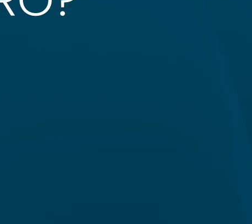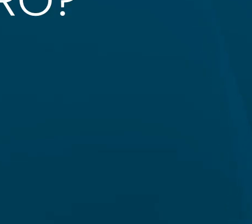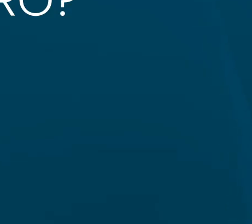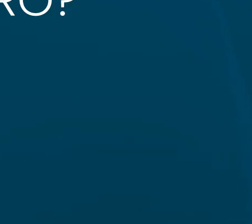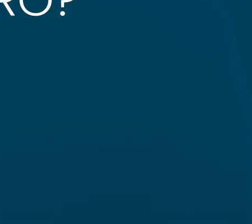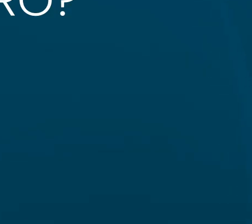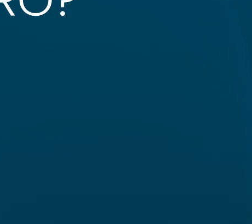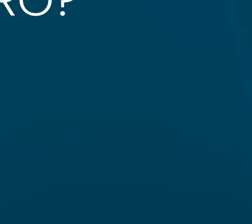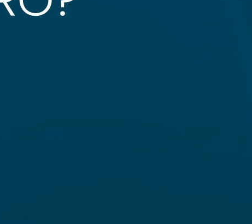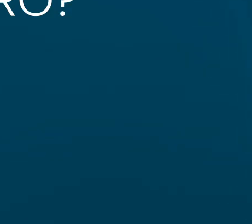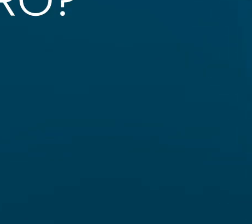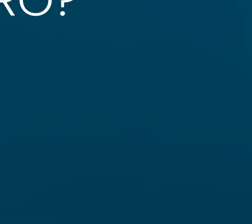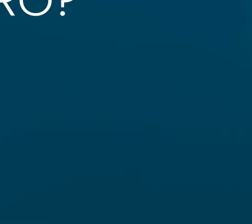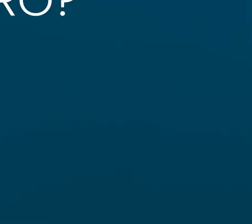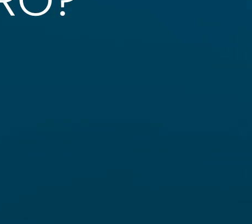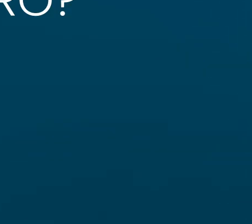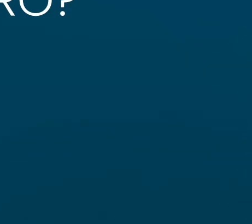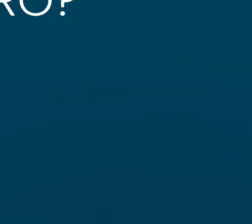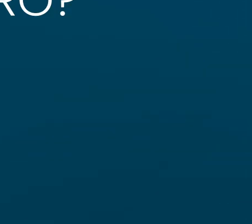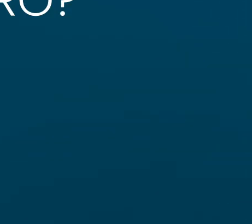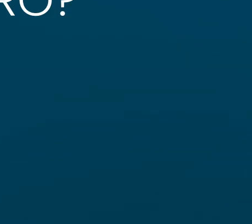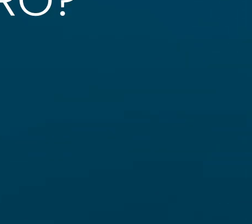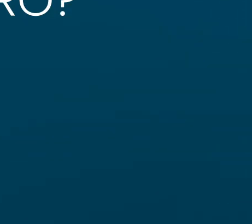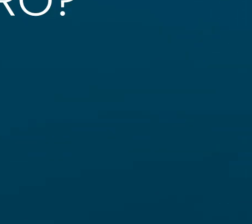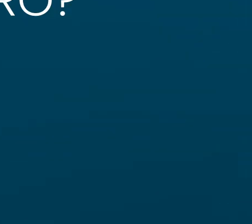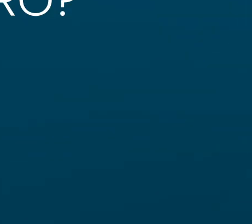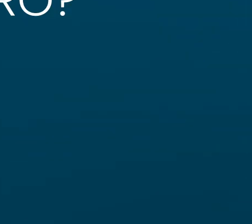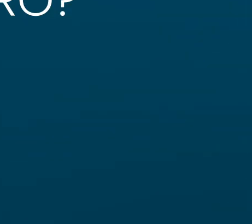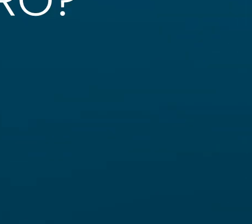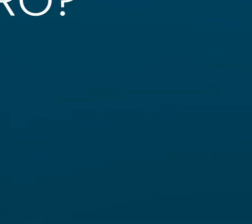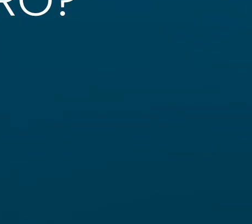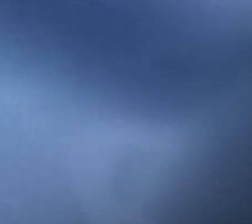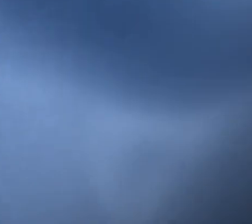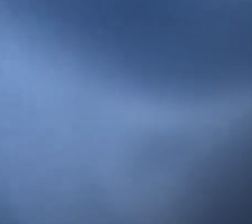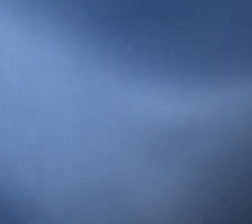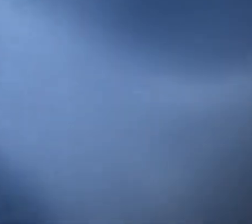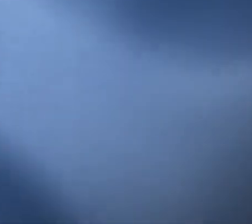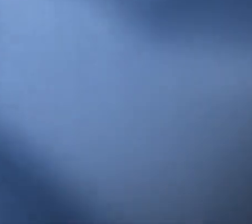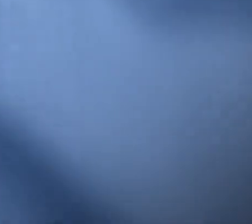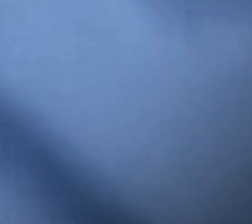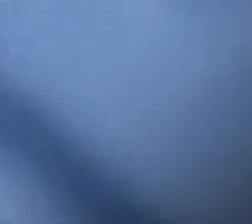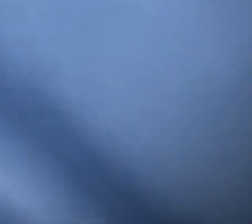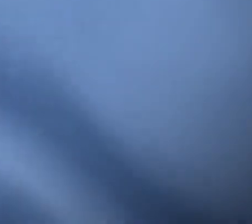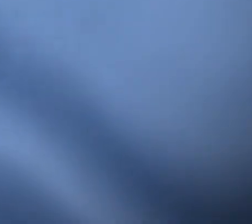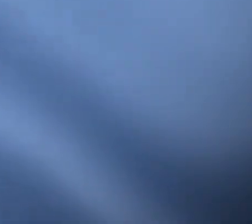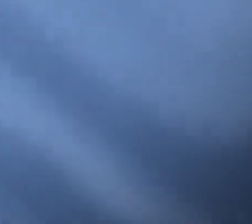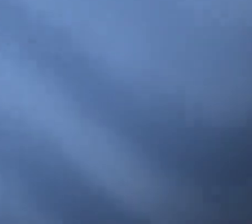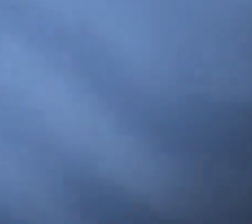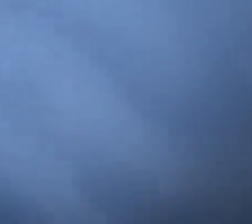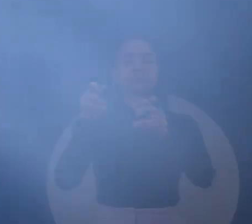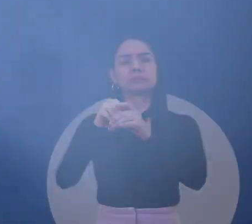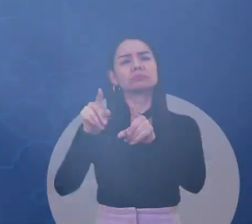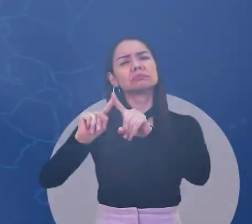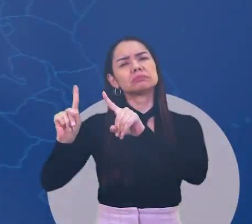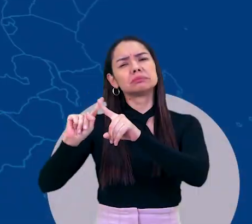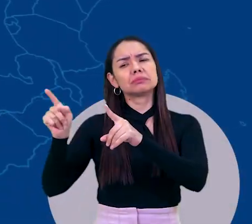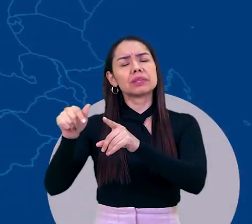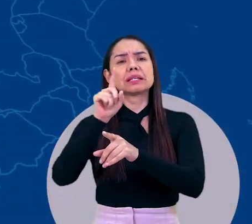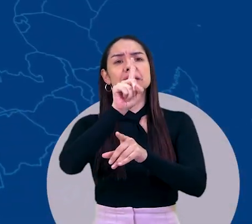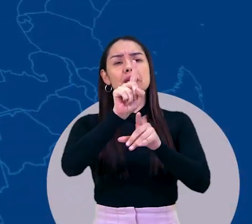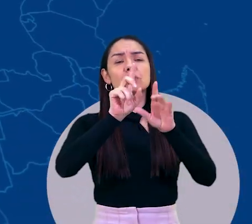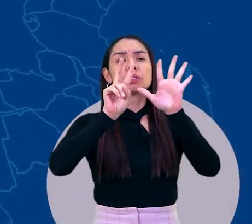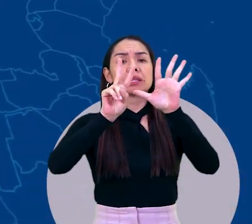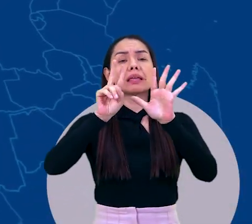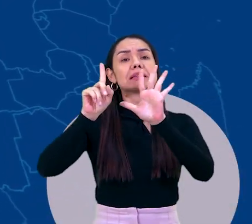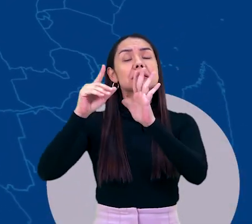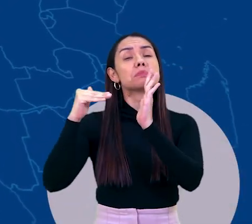¿Cómo acompaña la ONU a Guatemala en el camino hacia la cumbre del futuro? El sistema de las Naciones Unidas brindó atención a unas